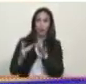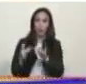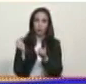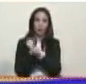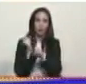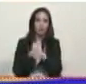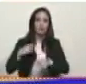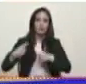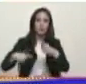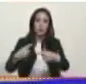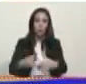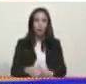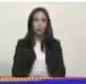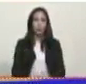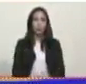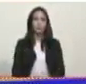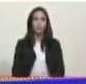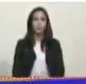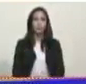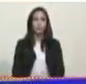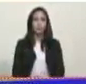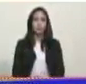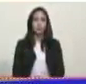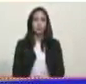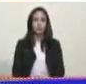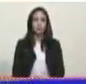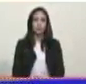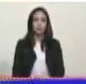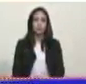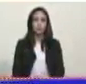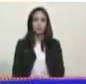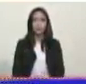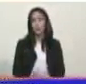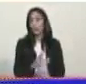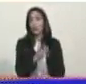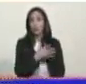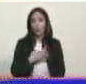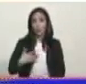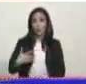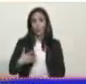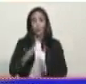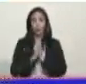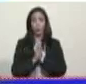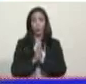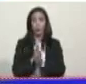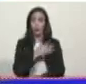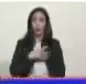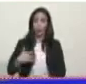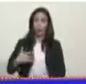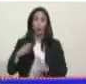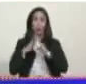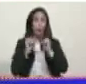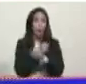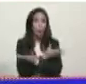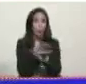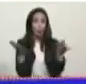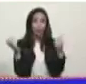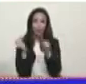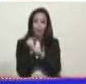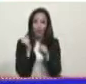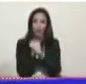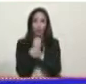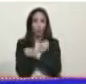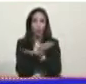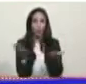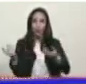día. Yo quiero que todos los transportistas del país, oído, escúchame,